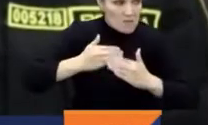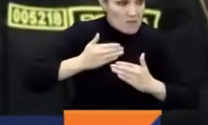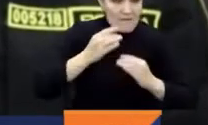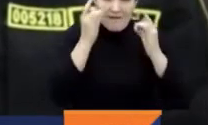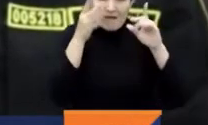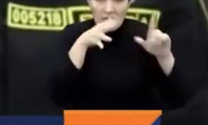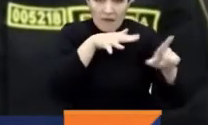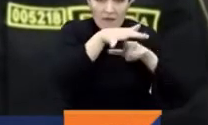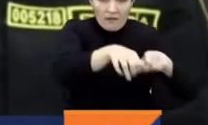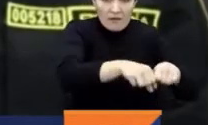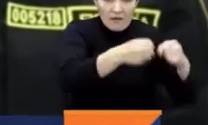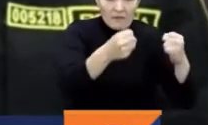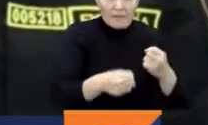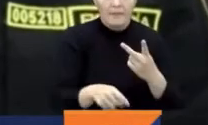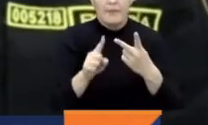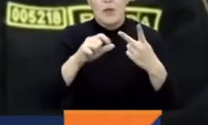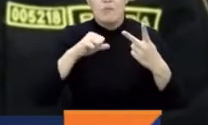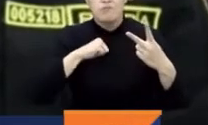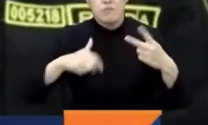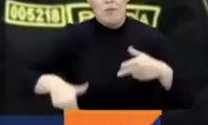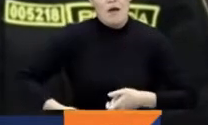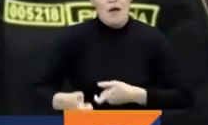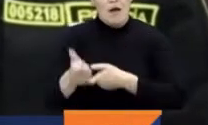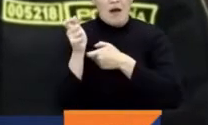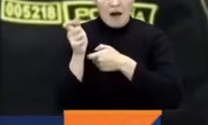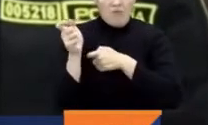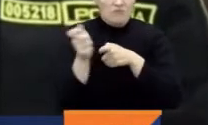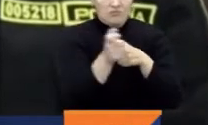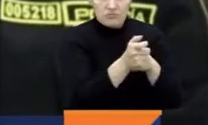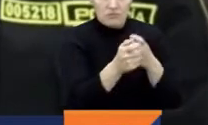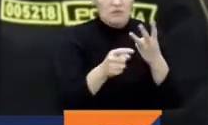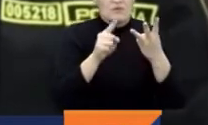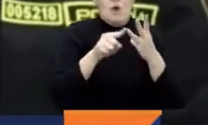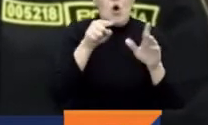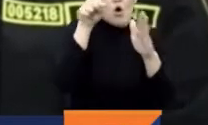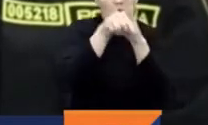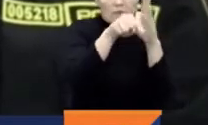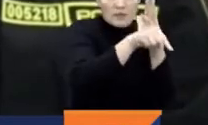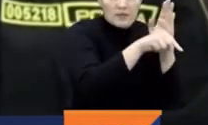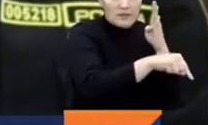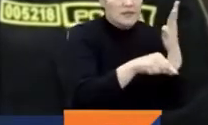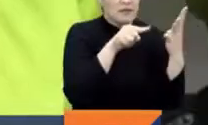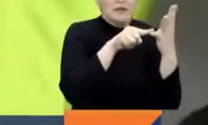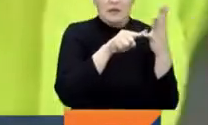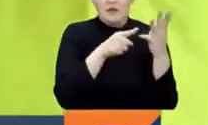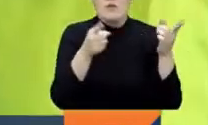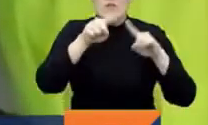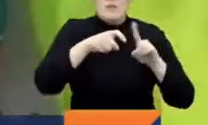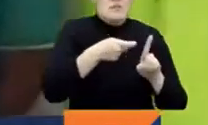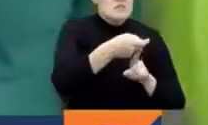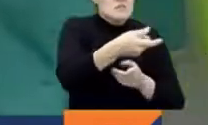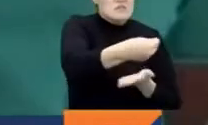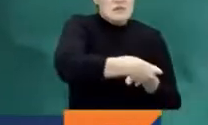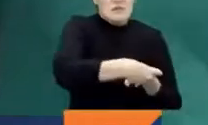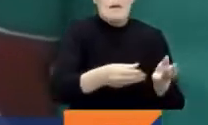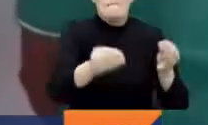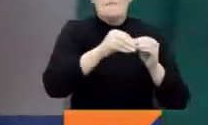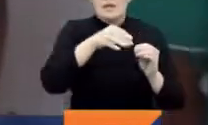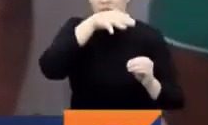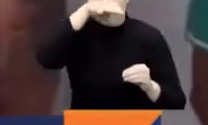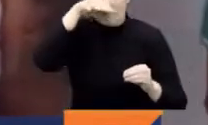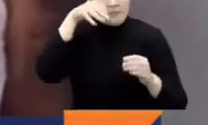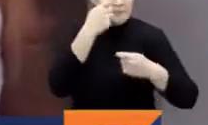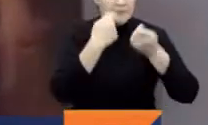porte ilegal de armas de fuego, homicidio, extorsión y tráfico de estupefacientes. De la superestructura, Jorge